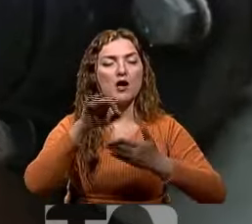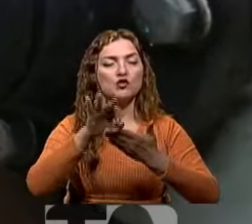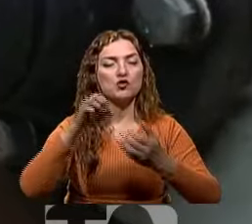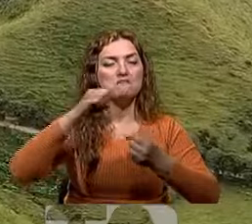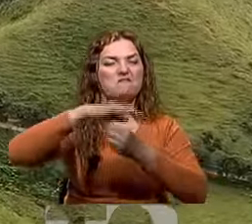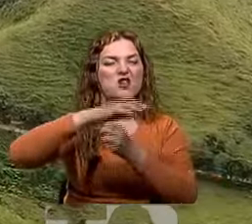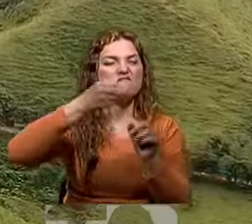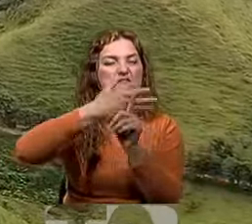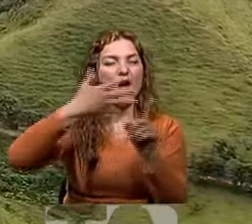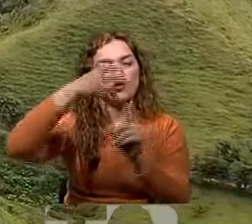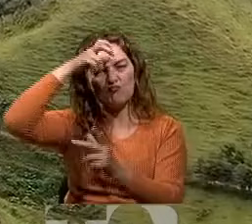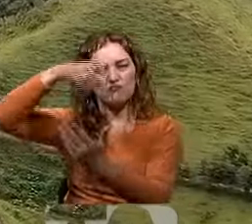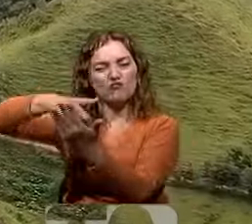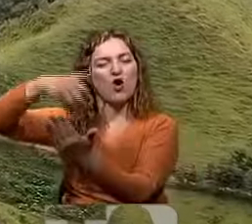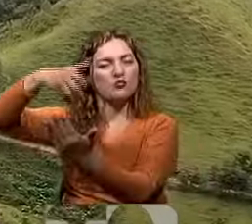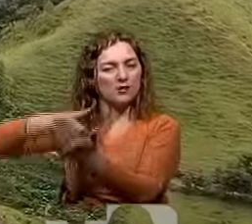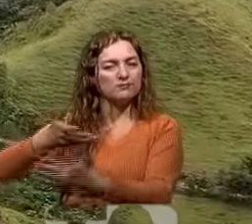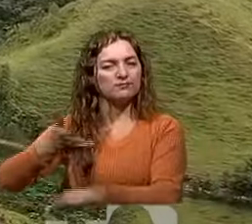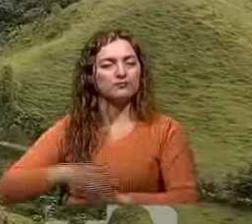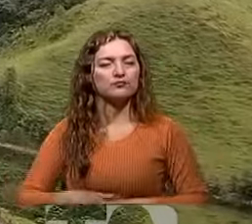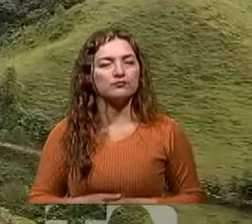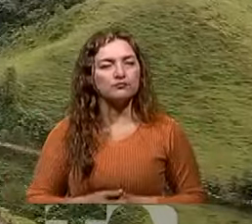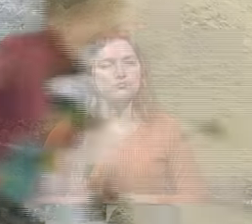influencia directa de operación de la minera.